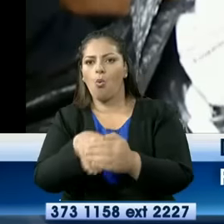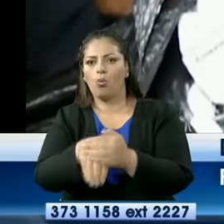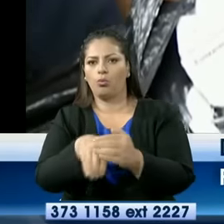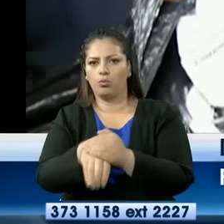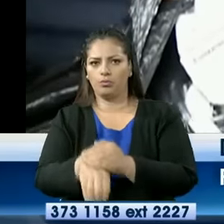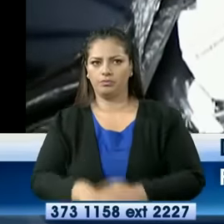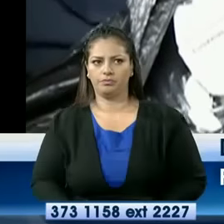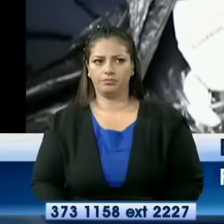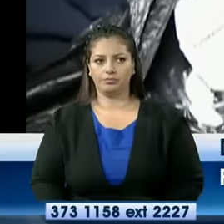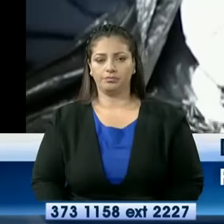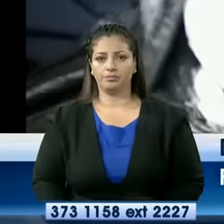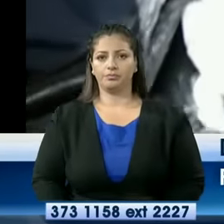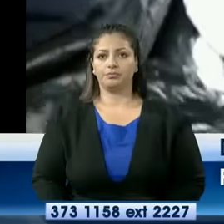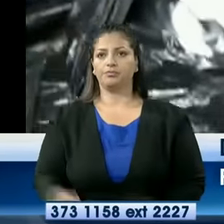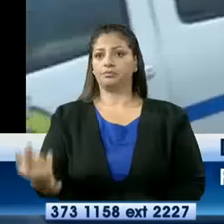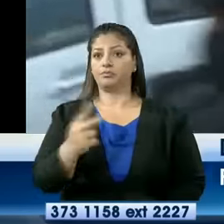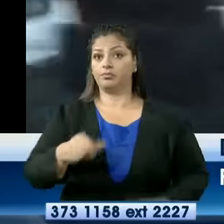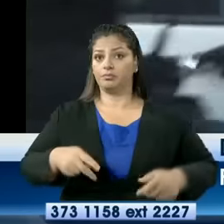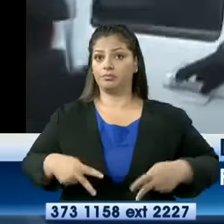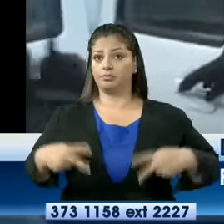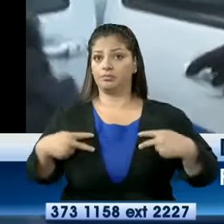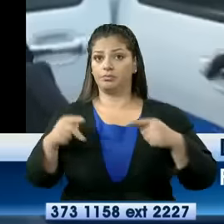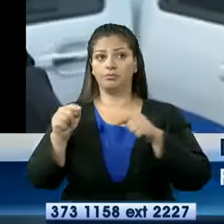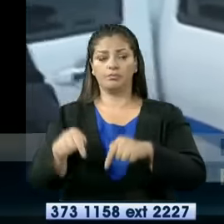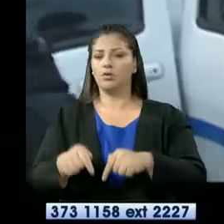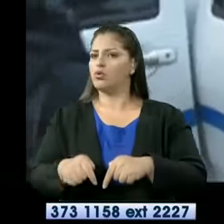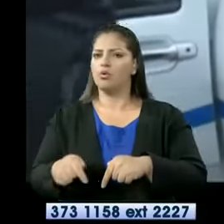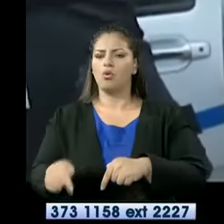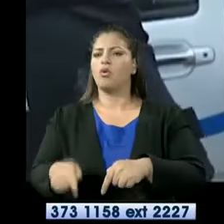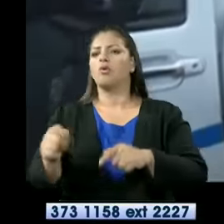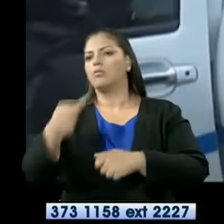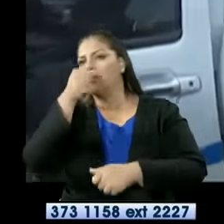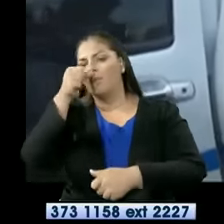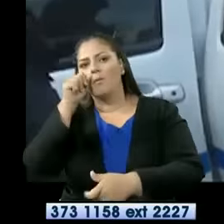quienes les cayó la justicia. En Chimborazo informó Darwin Altamirano.